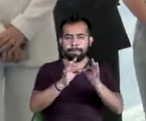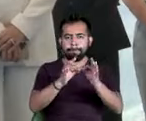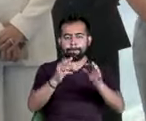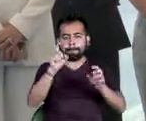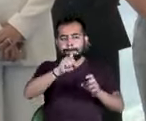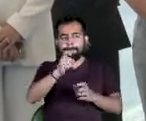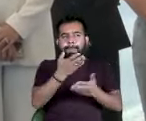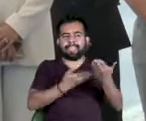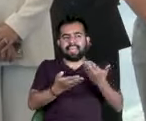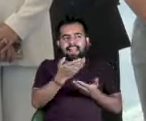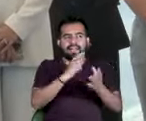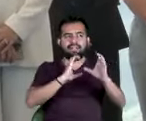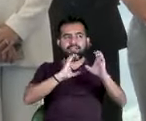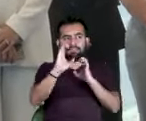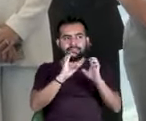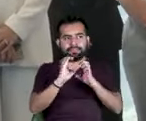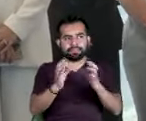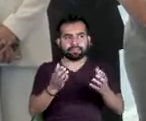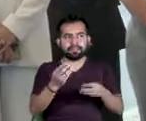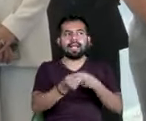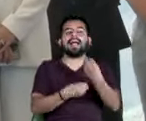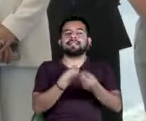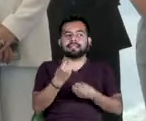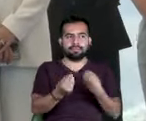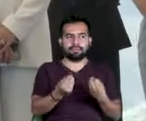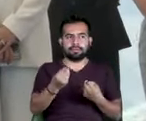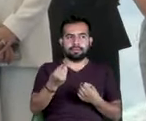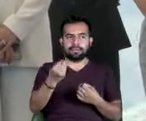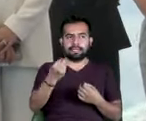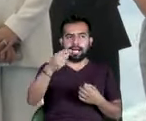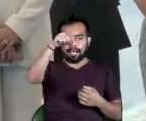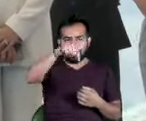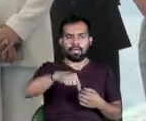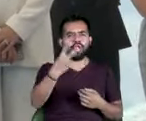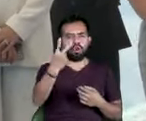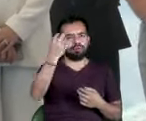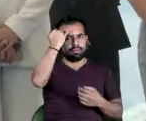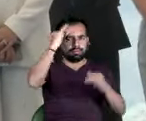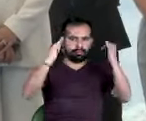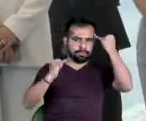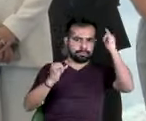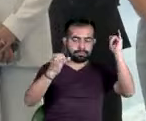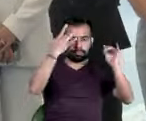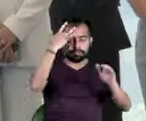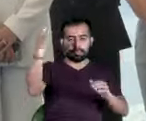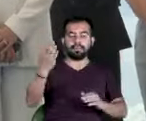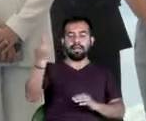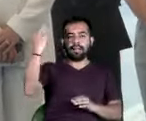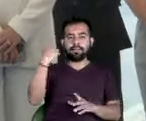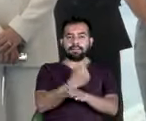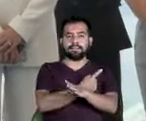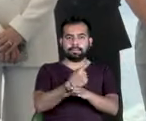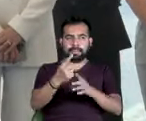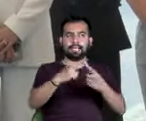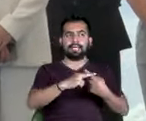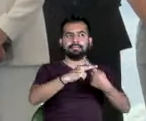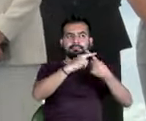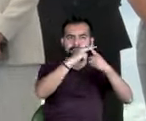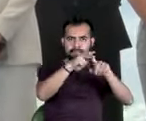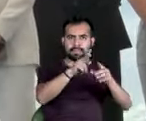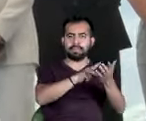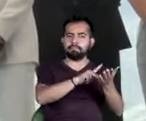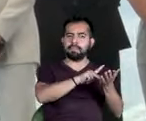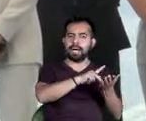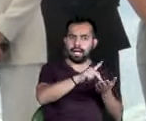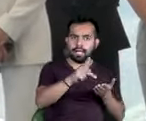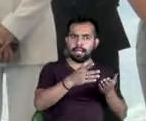habla, ¿no es cierto?, de lo que debemos hacer. Aquí hay dos hipótesis. Porque en la semana que empezó la operación comercial, la operación pagada, digamos,